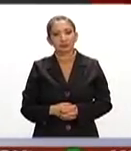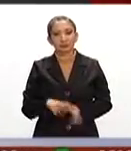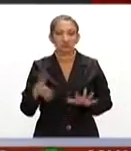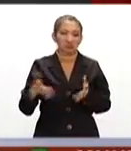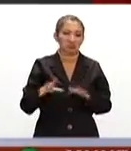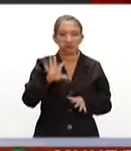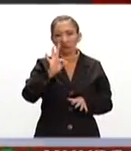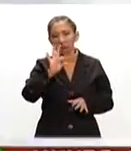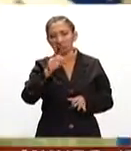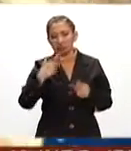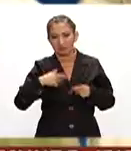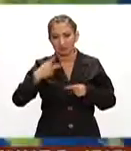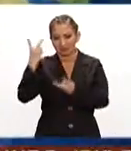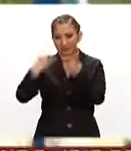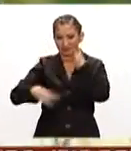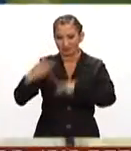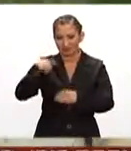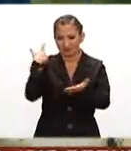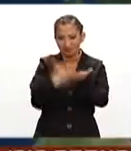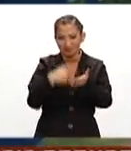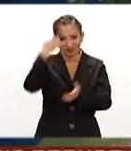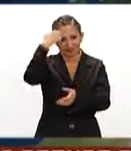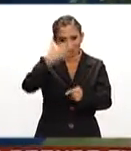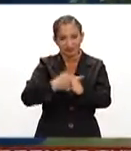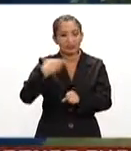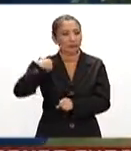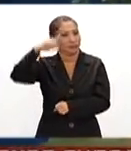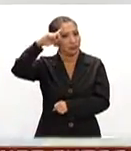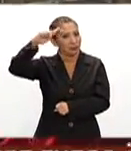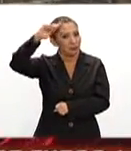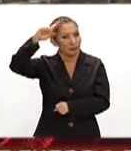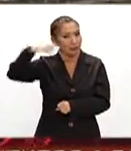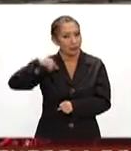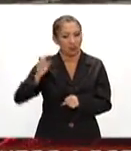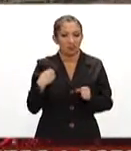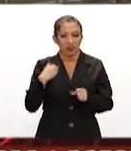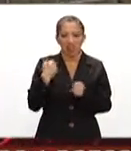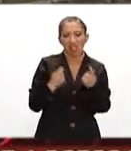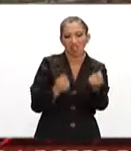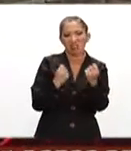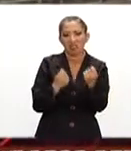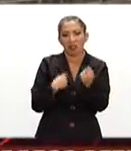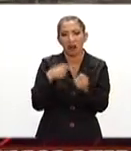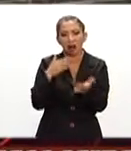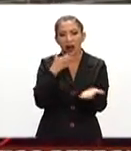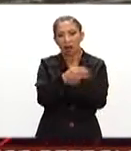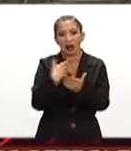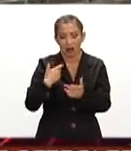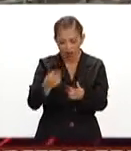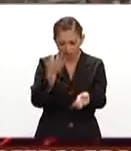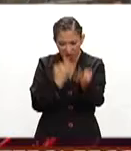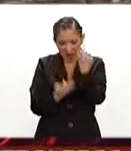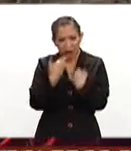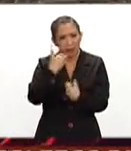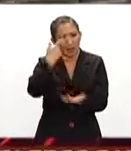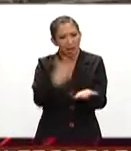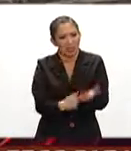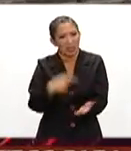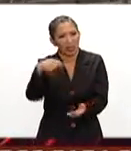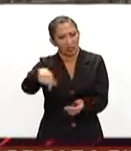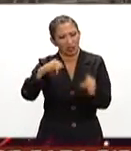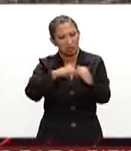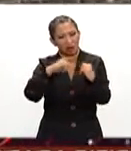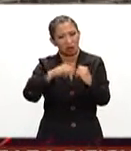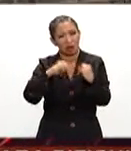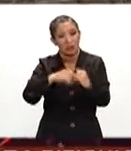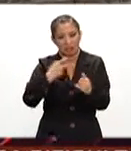Cerca de 40 migrantes del Centro de Internamiento de Extranjeros de Madrid se amotinaron para pedir libertad y trato digno al interior de ese